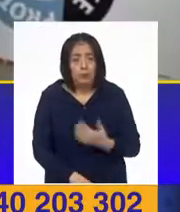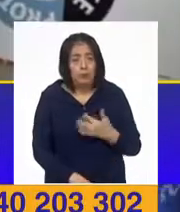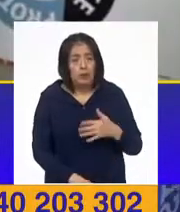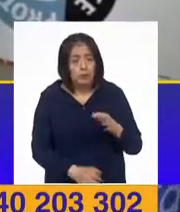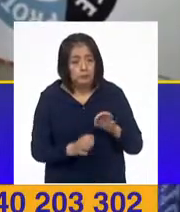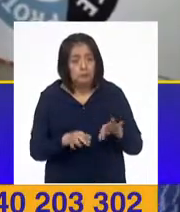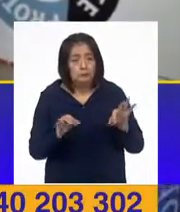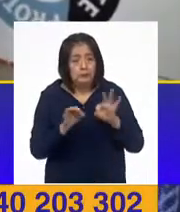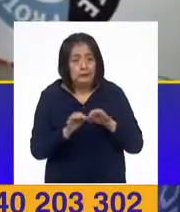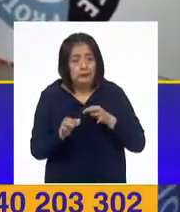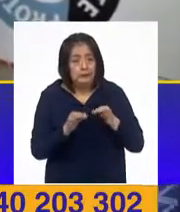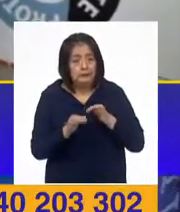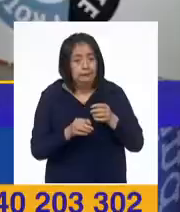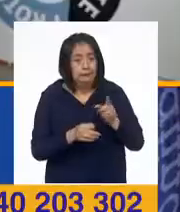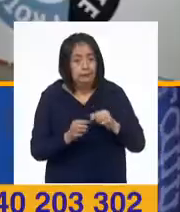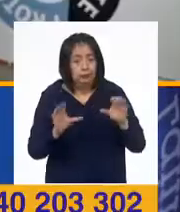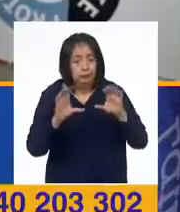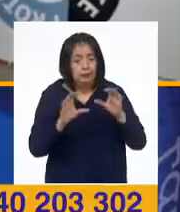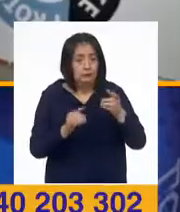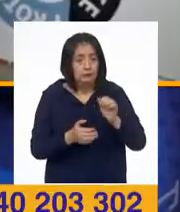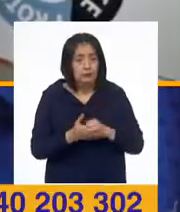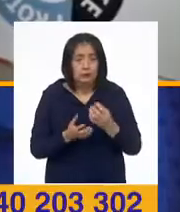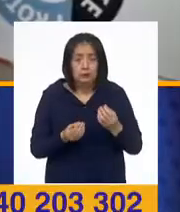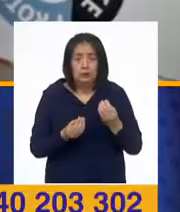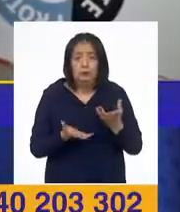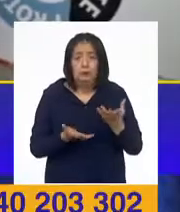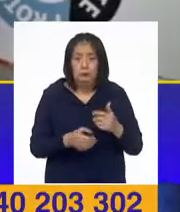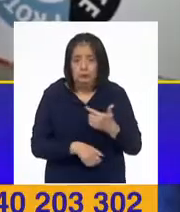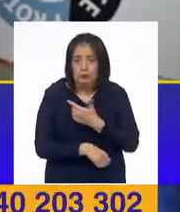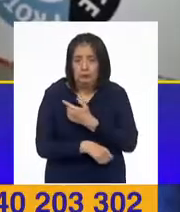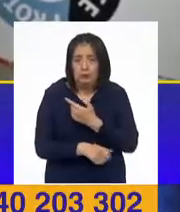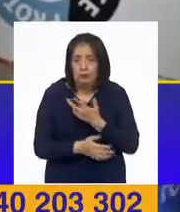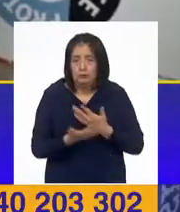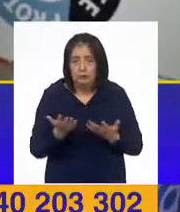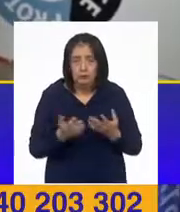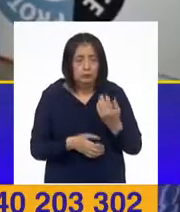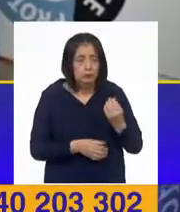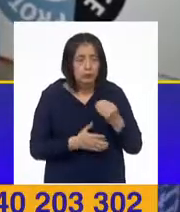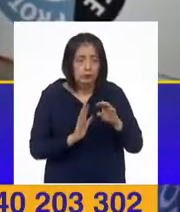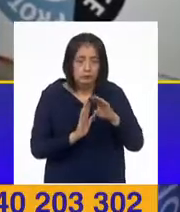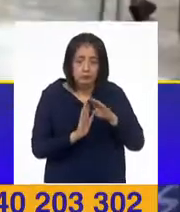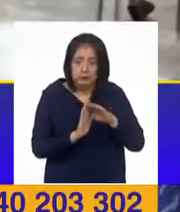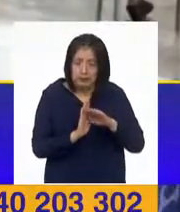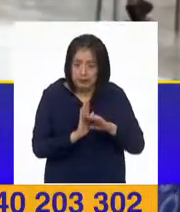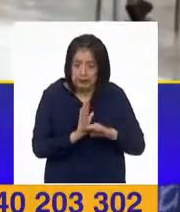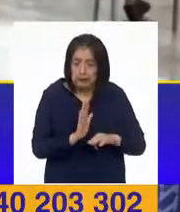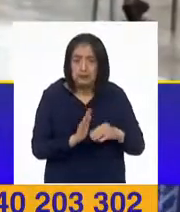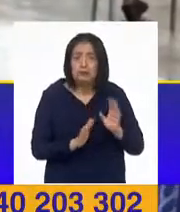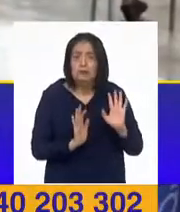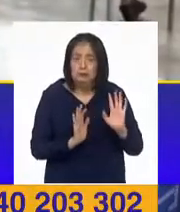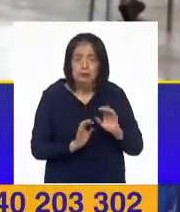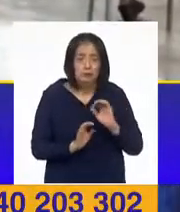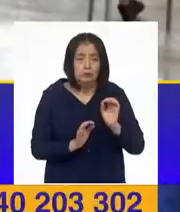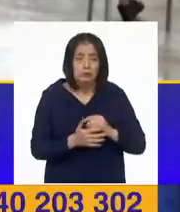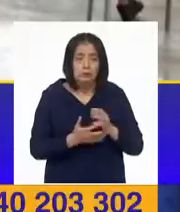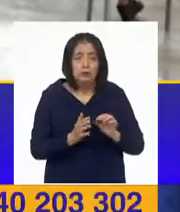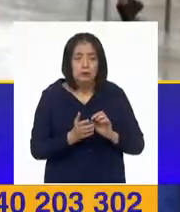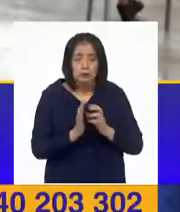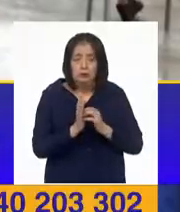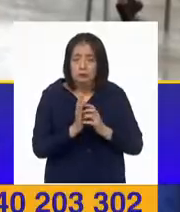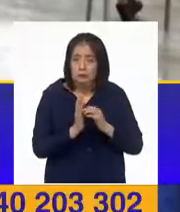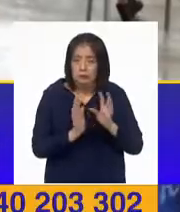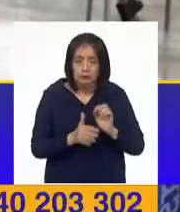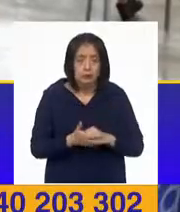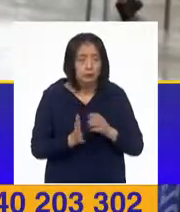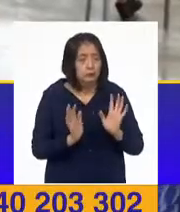la explicación científica de cómo actúa la vacuna, ¿no? Es porque reduce en gran medida la carga viral.